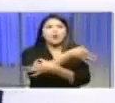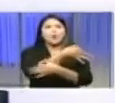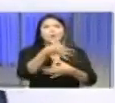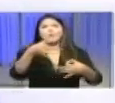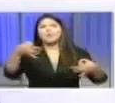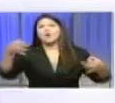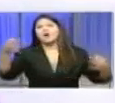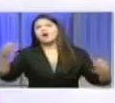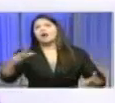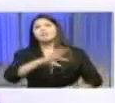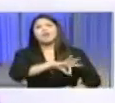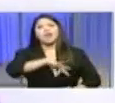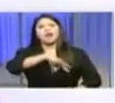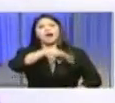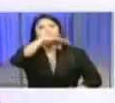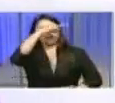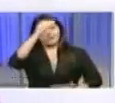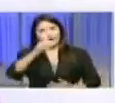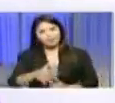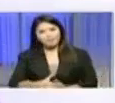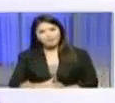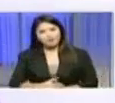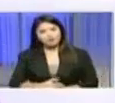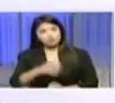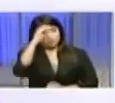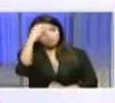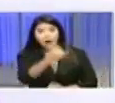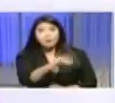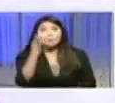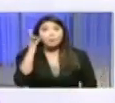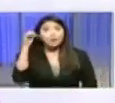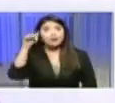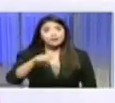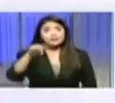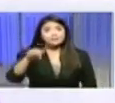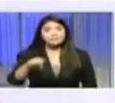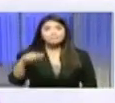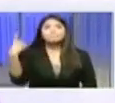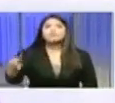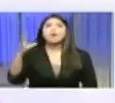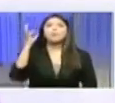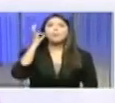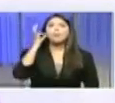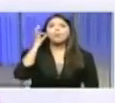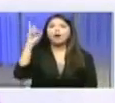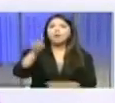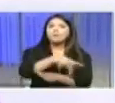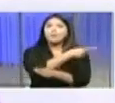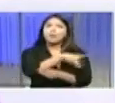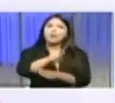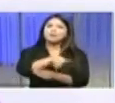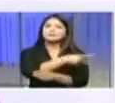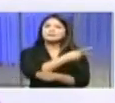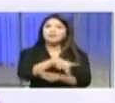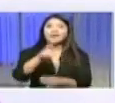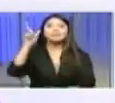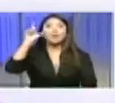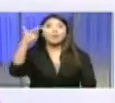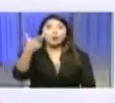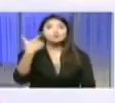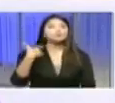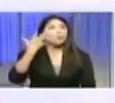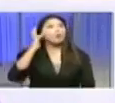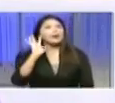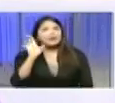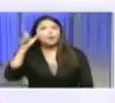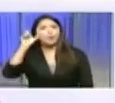alma. Ah, Quevedo, no sé si andan por ahí. Una mujer que declamó. Yo creo que